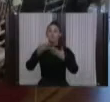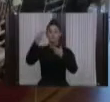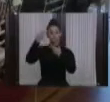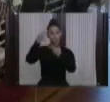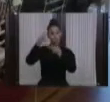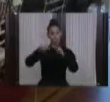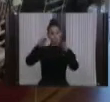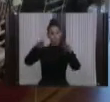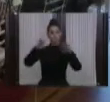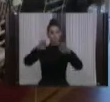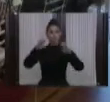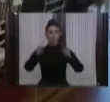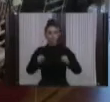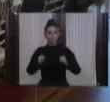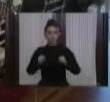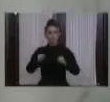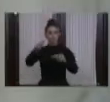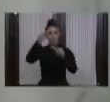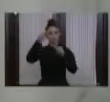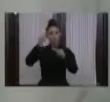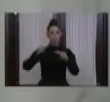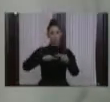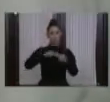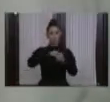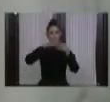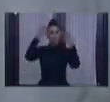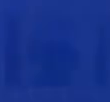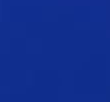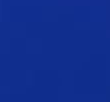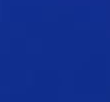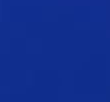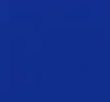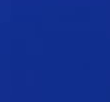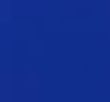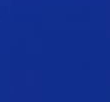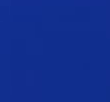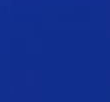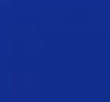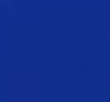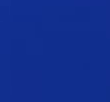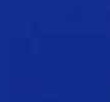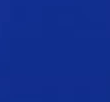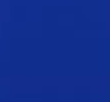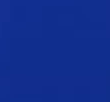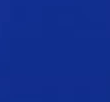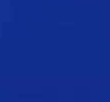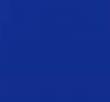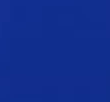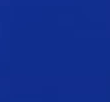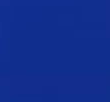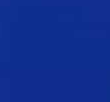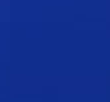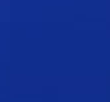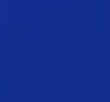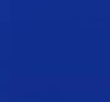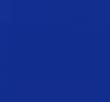los padres para utilizar la tecnología fíjense que se va a iniciar con los maestros